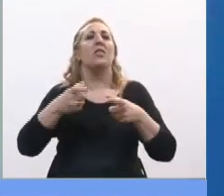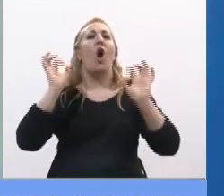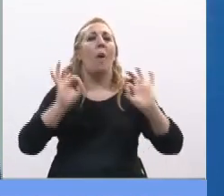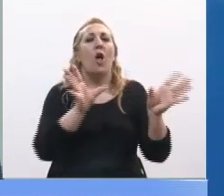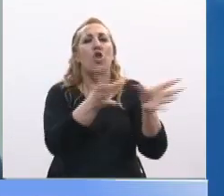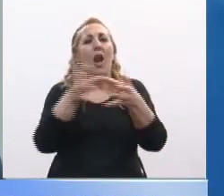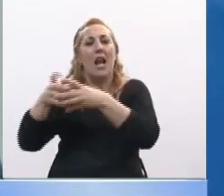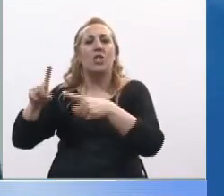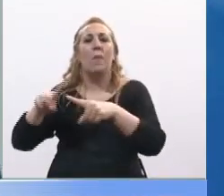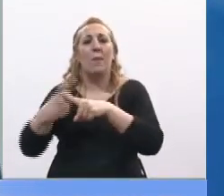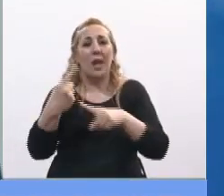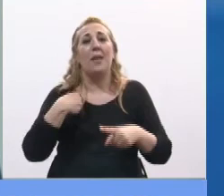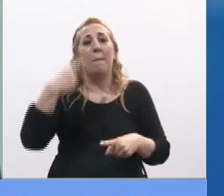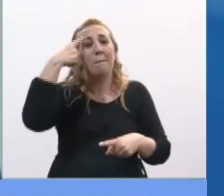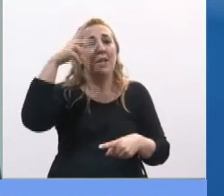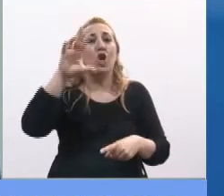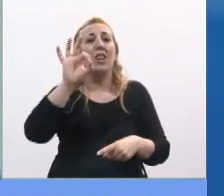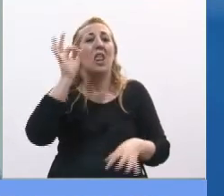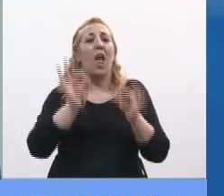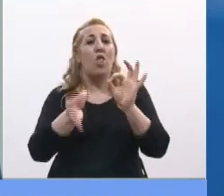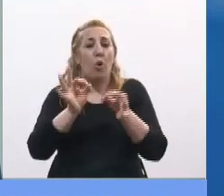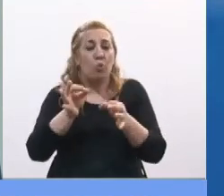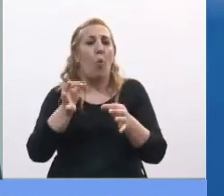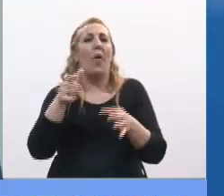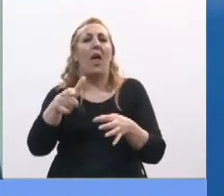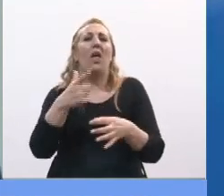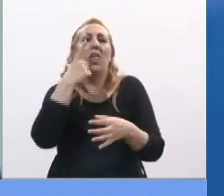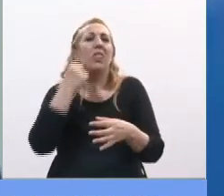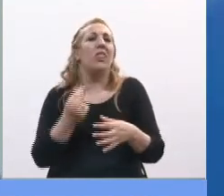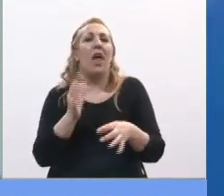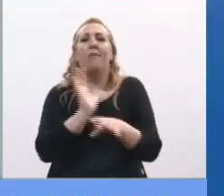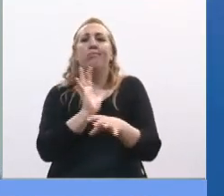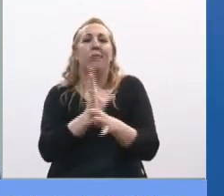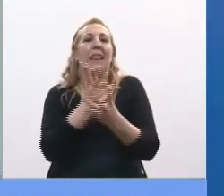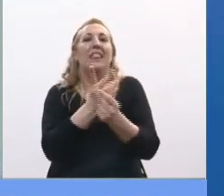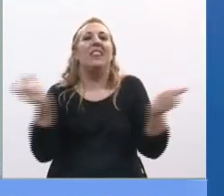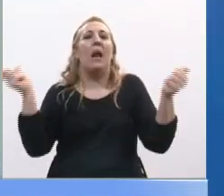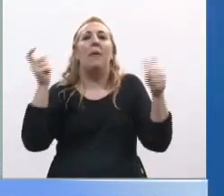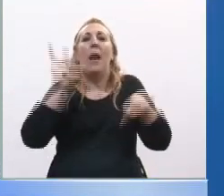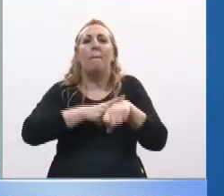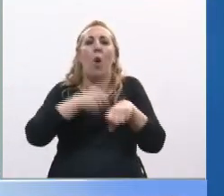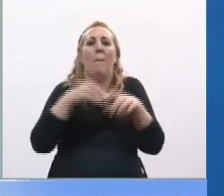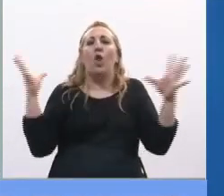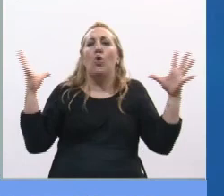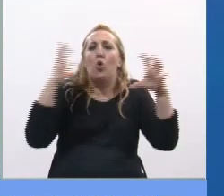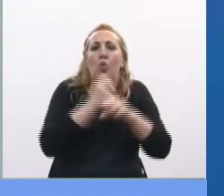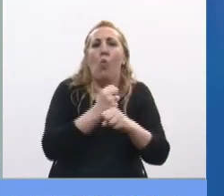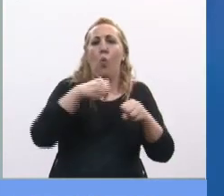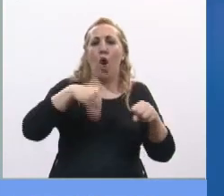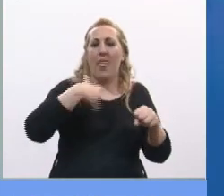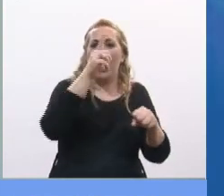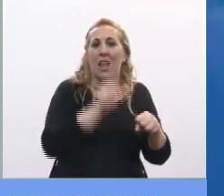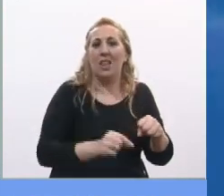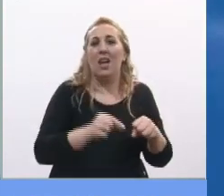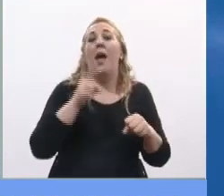política, ¿no? Creo que el 30 de octubre es un día, un fin de ciclo de la noche más oscura de nuestro país, pero